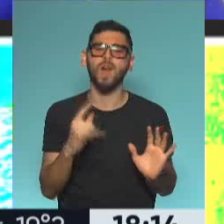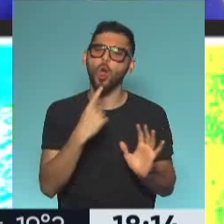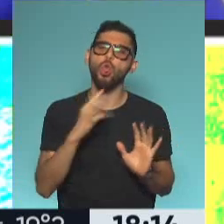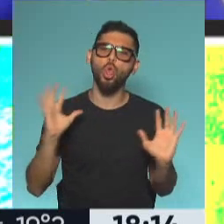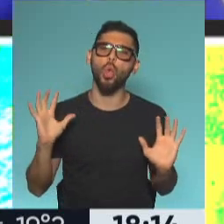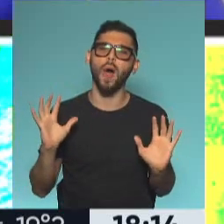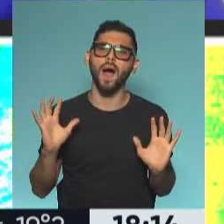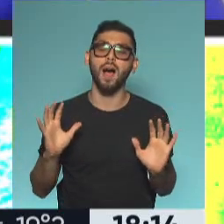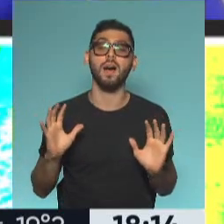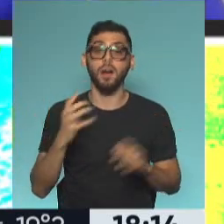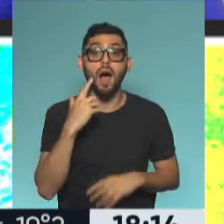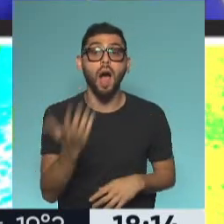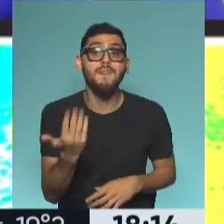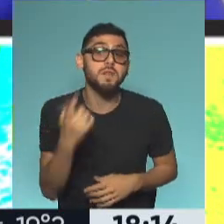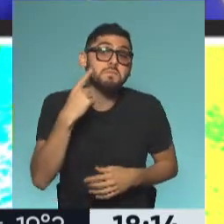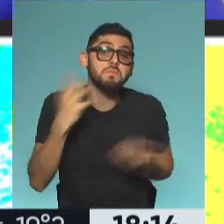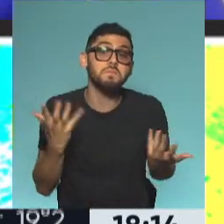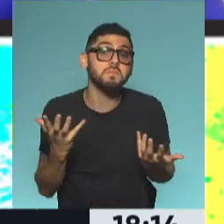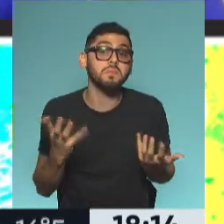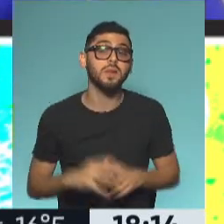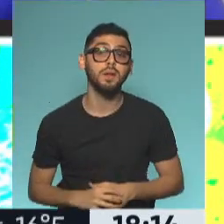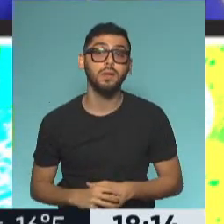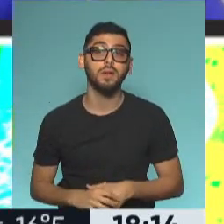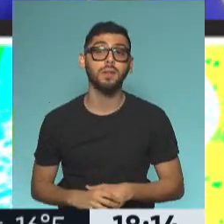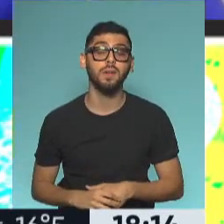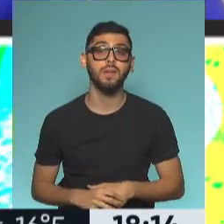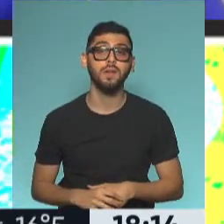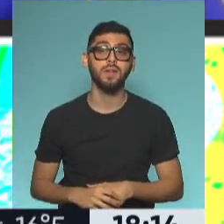dudas. A ver, ¿qué dirías vos, Nair?